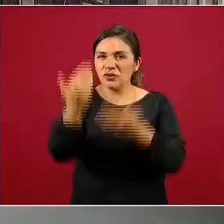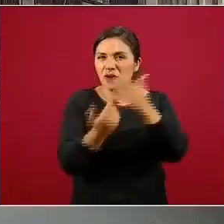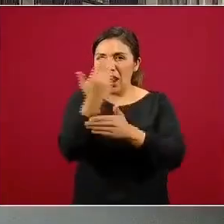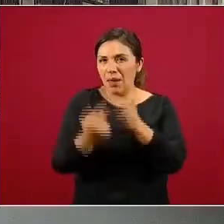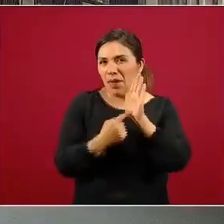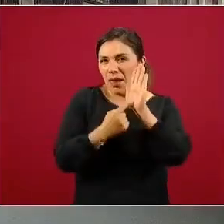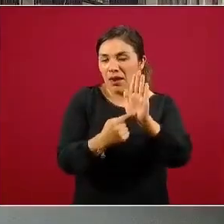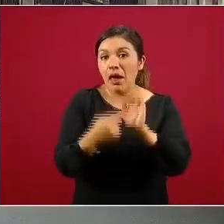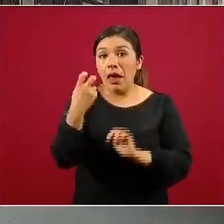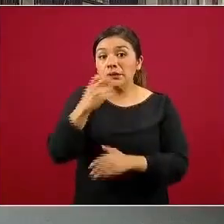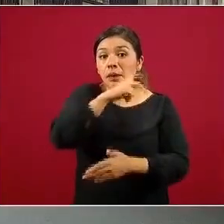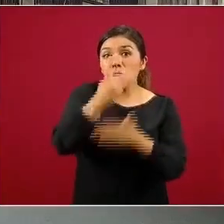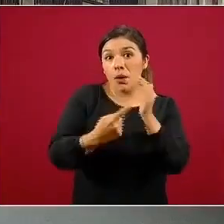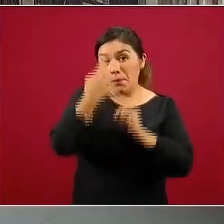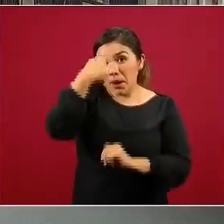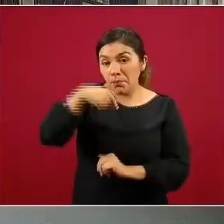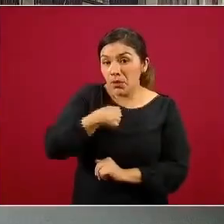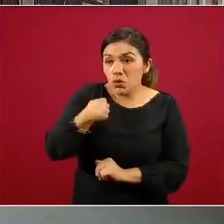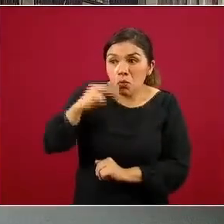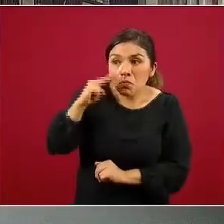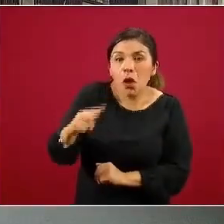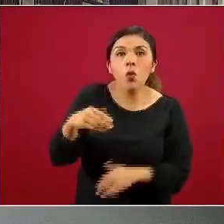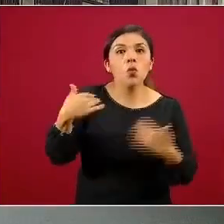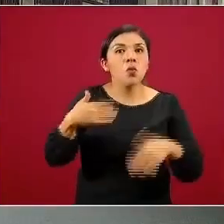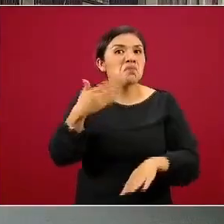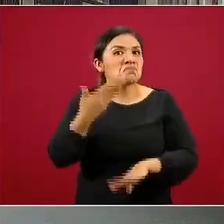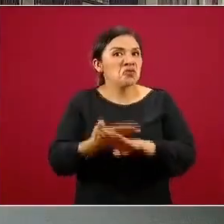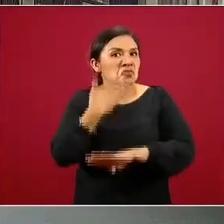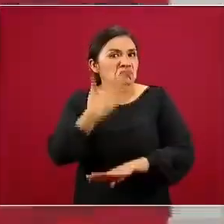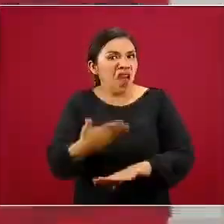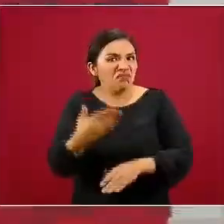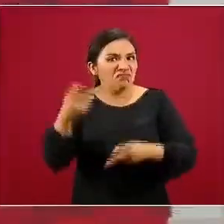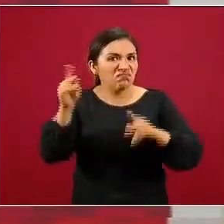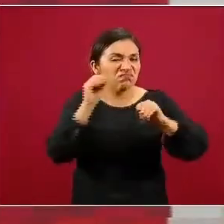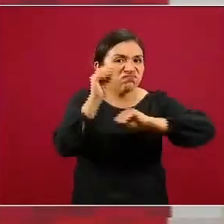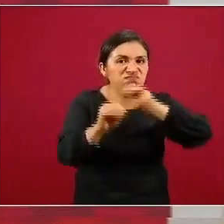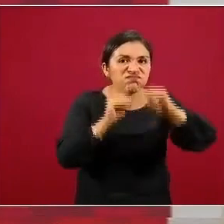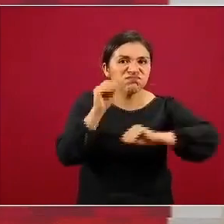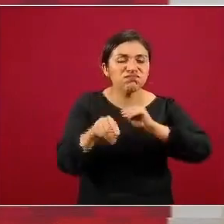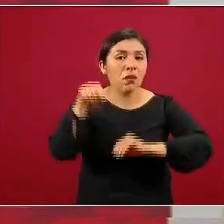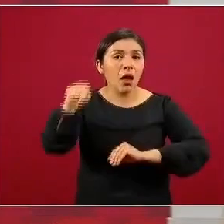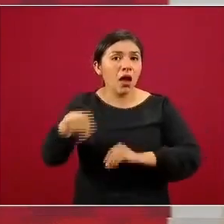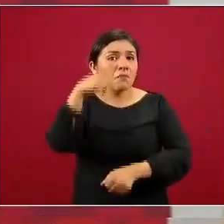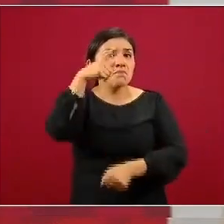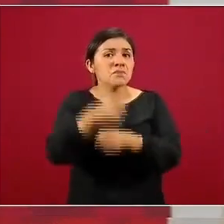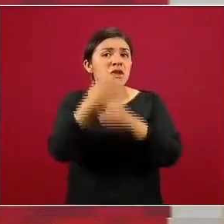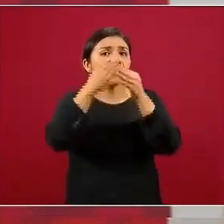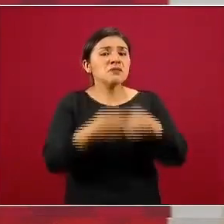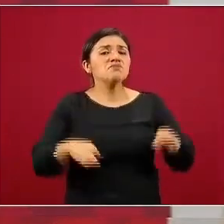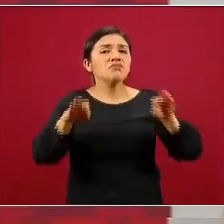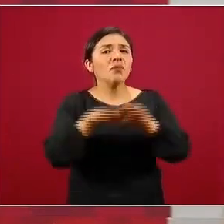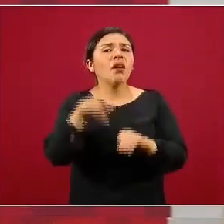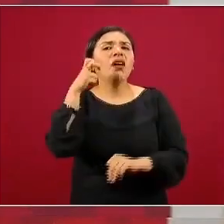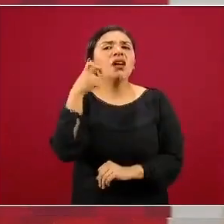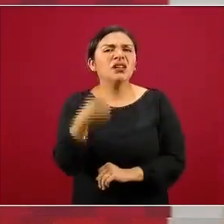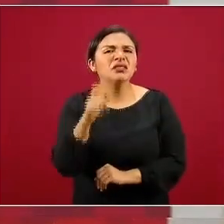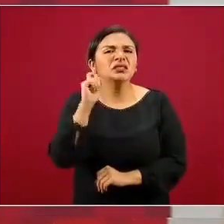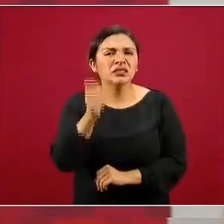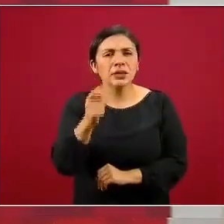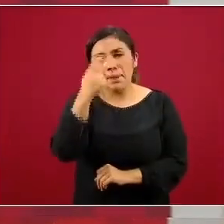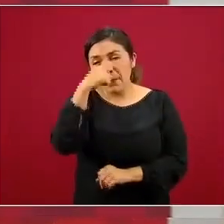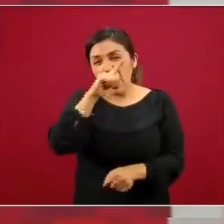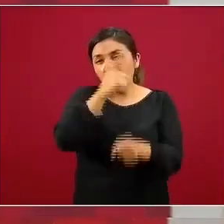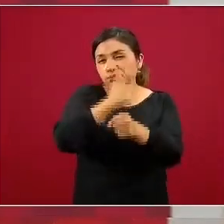es un programa que nos parece muy bien estructurado, es un programa cuyo principio fundamental es